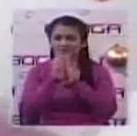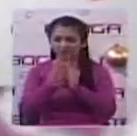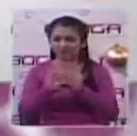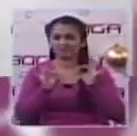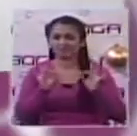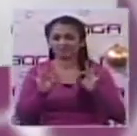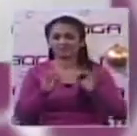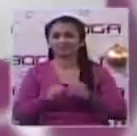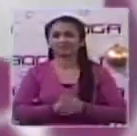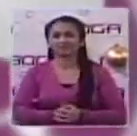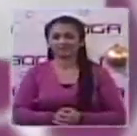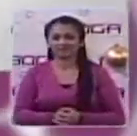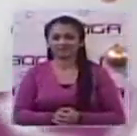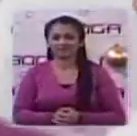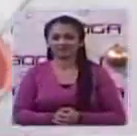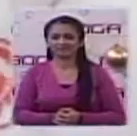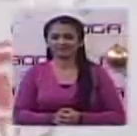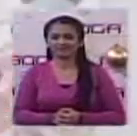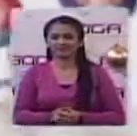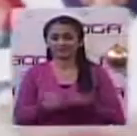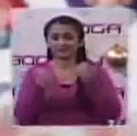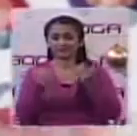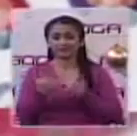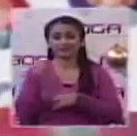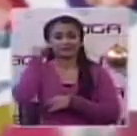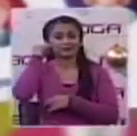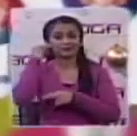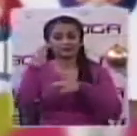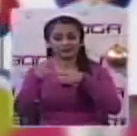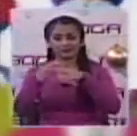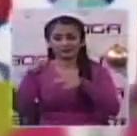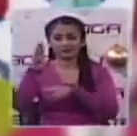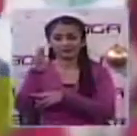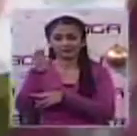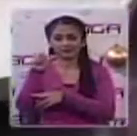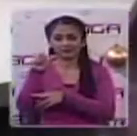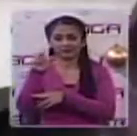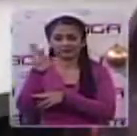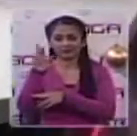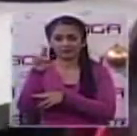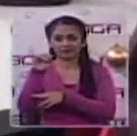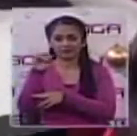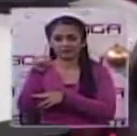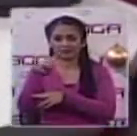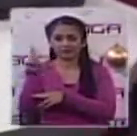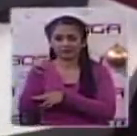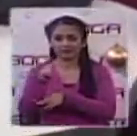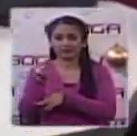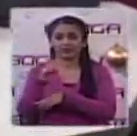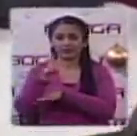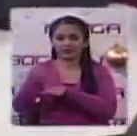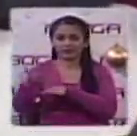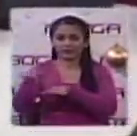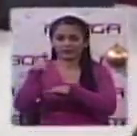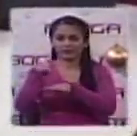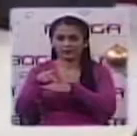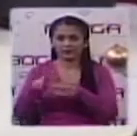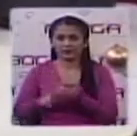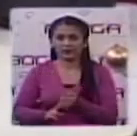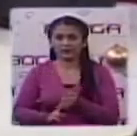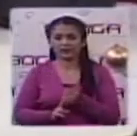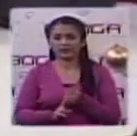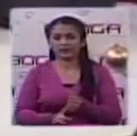la consecución de objetivos. Beatriz Chan, especialista en comunicación y relaciones públicas, nos acompaña hoy para abordar el